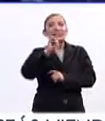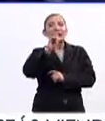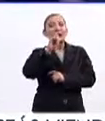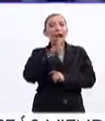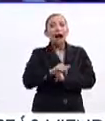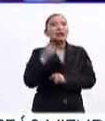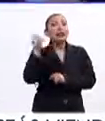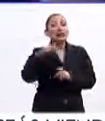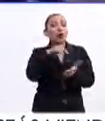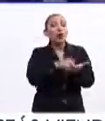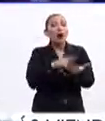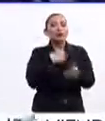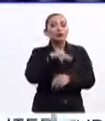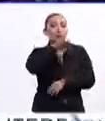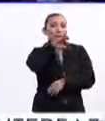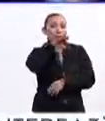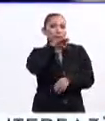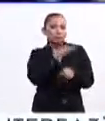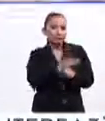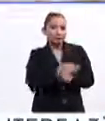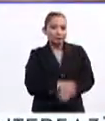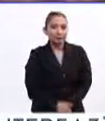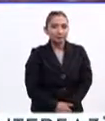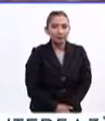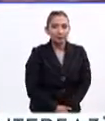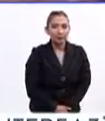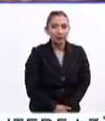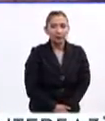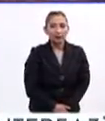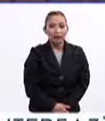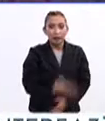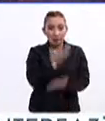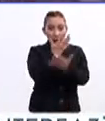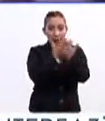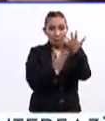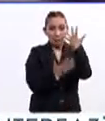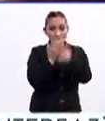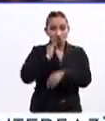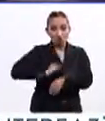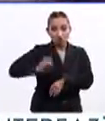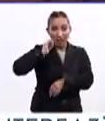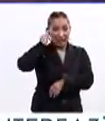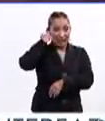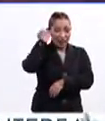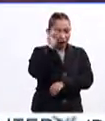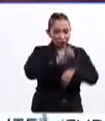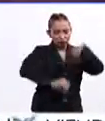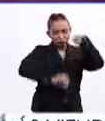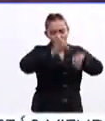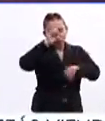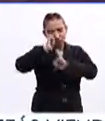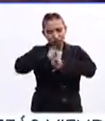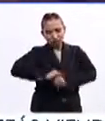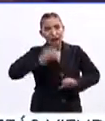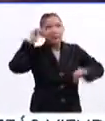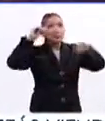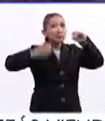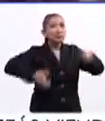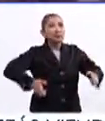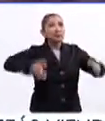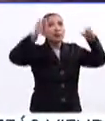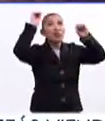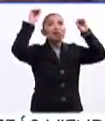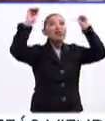significa el lugar de nuestra madrecita. Las manos de nuestros ancestros indígenas fueron las encargadas de dar vida